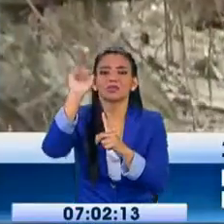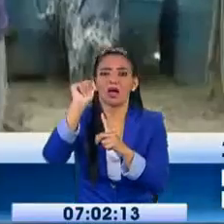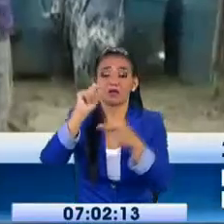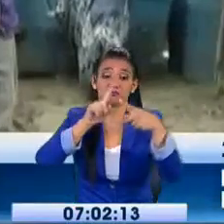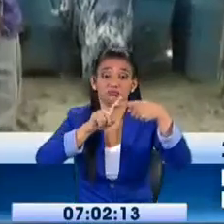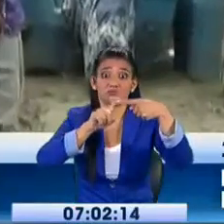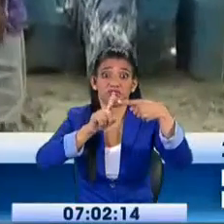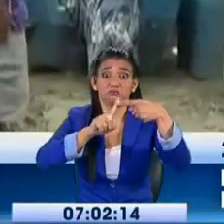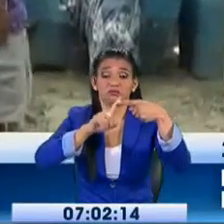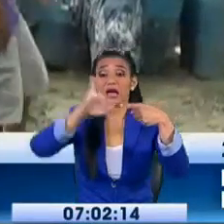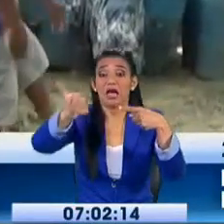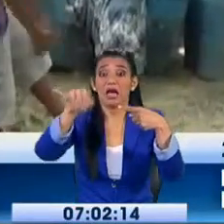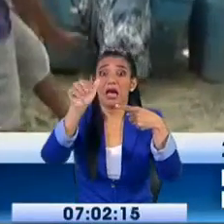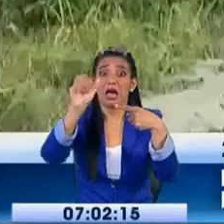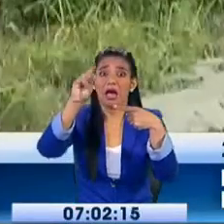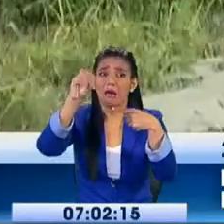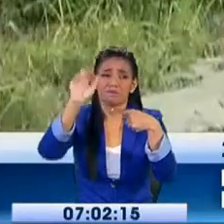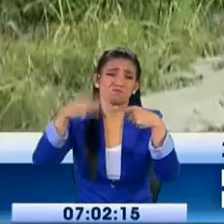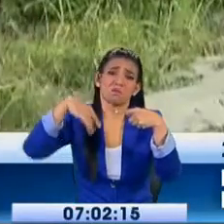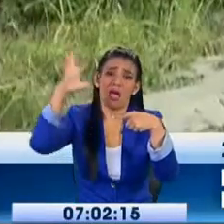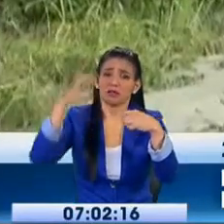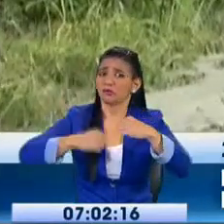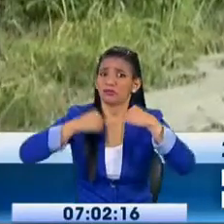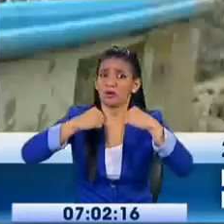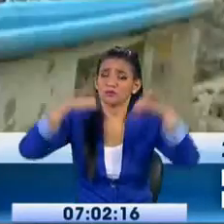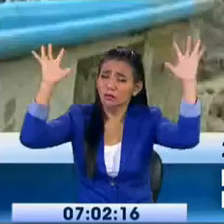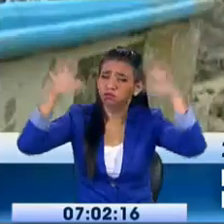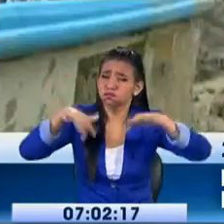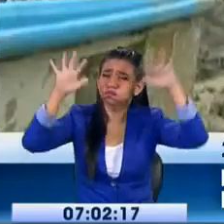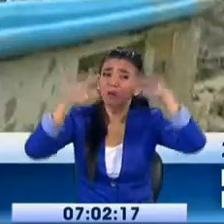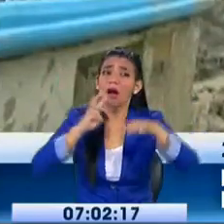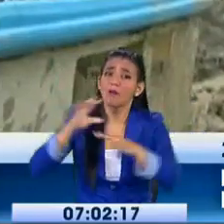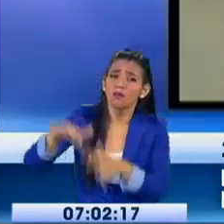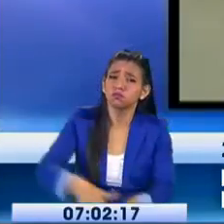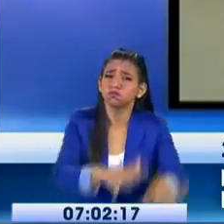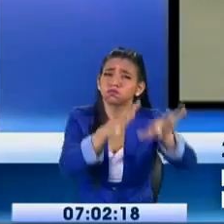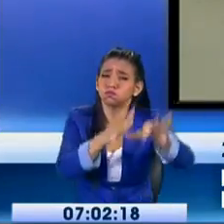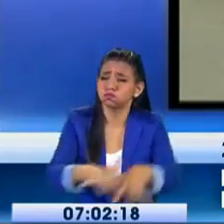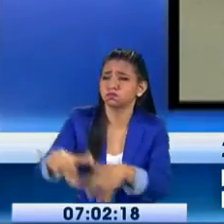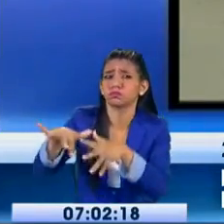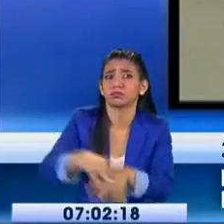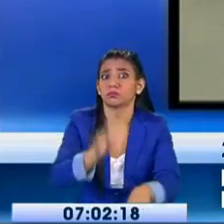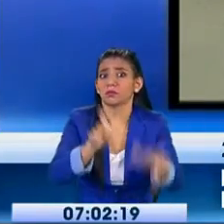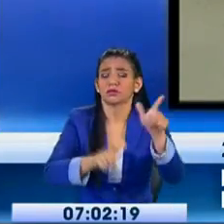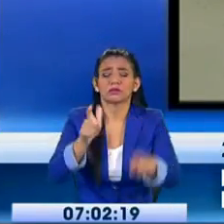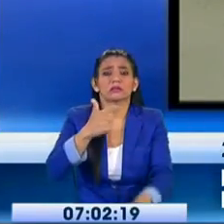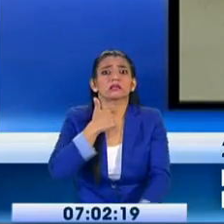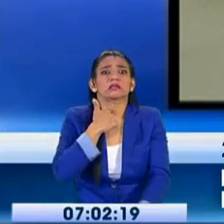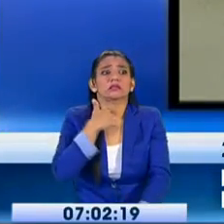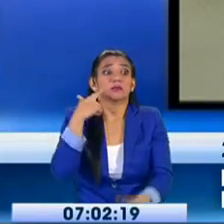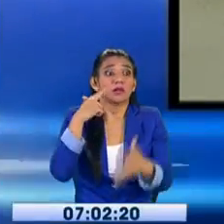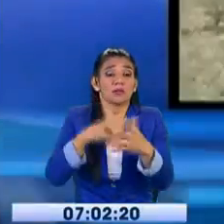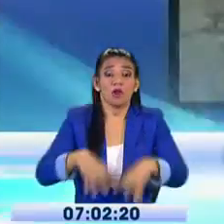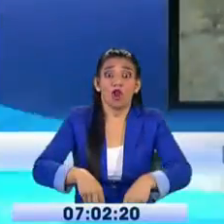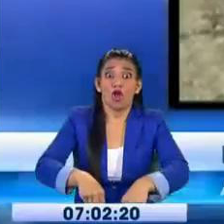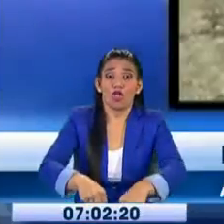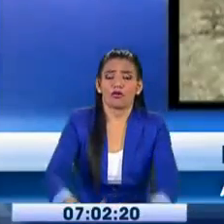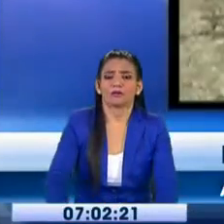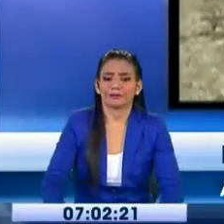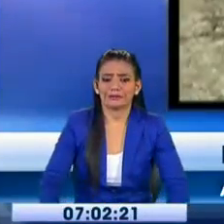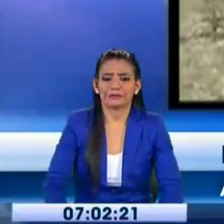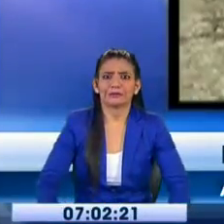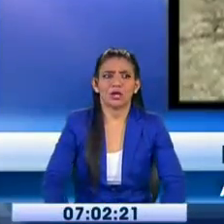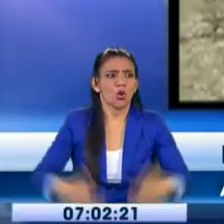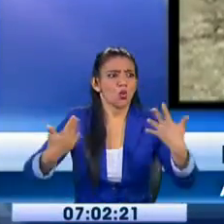Jama. La mezcla de lluvias y la fuerza del mar mantienen sus obras, su población. Y aquí el lodo lo daba aquí a la rodilla, aquí lo daba el